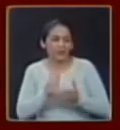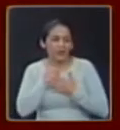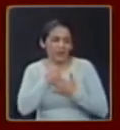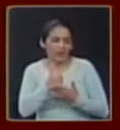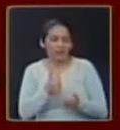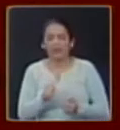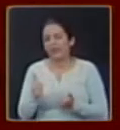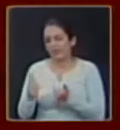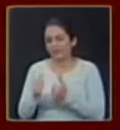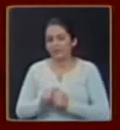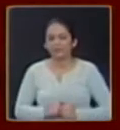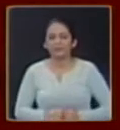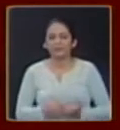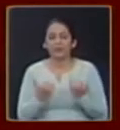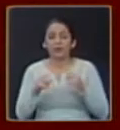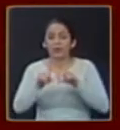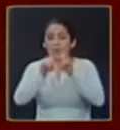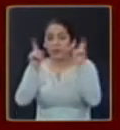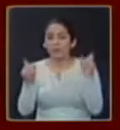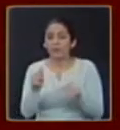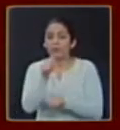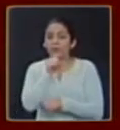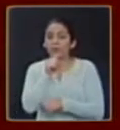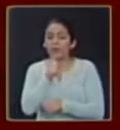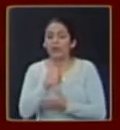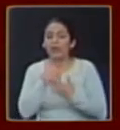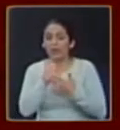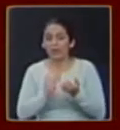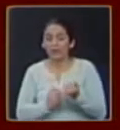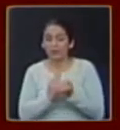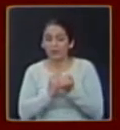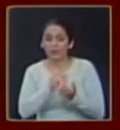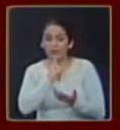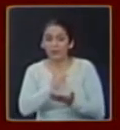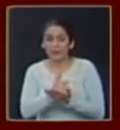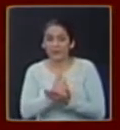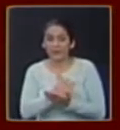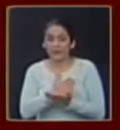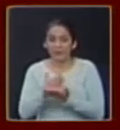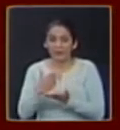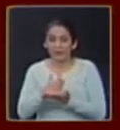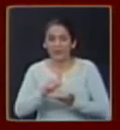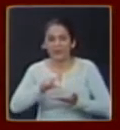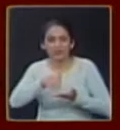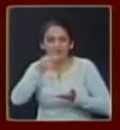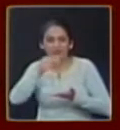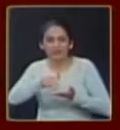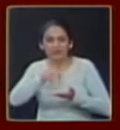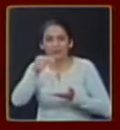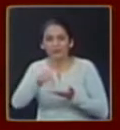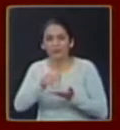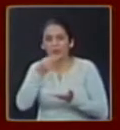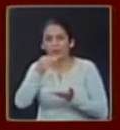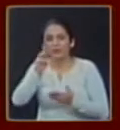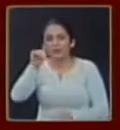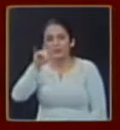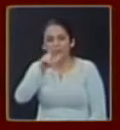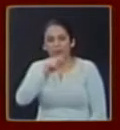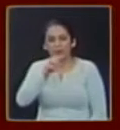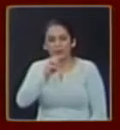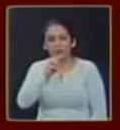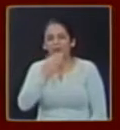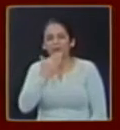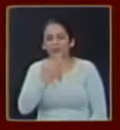en familia. La empresa privada es pilar fundamental para poder elaborar el motepillo más grande. Cuéntenos cuáles son, cuál es la